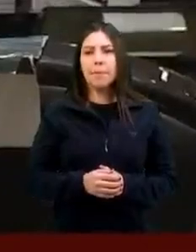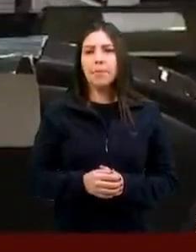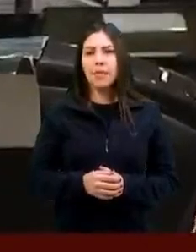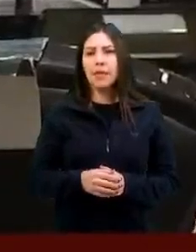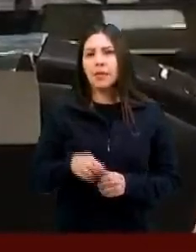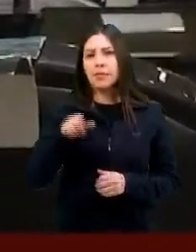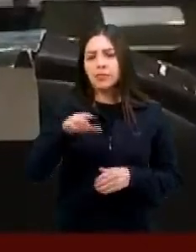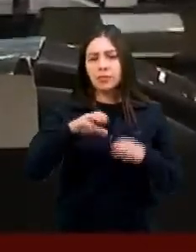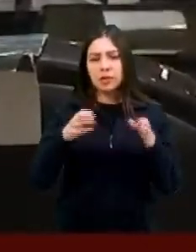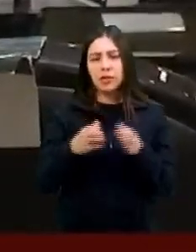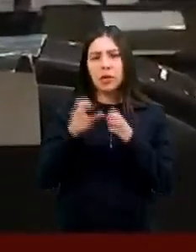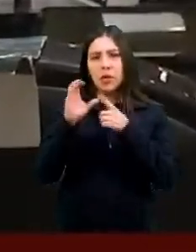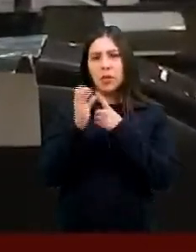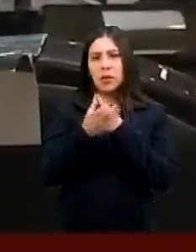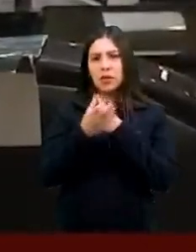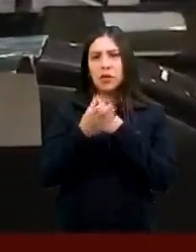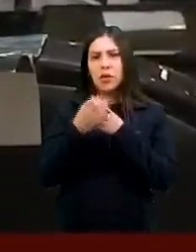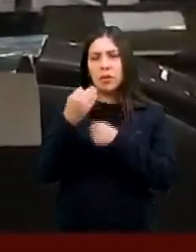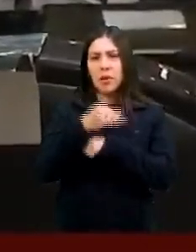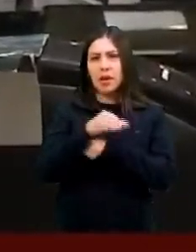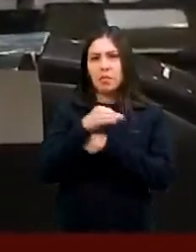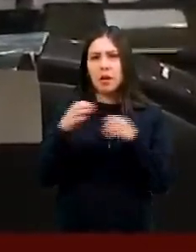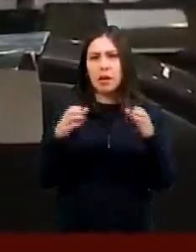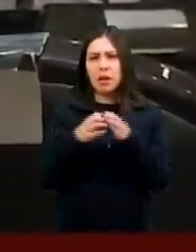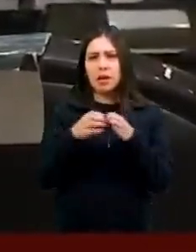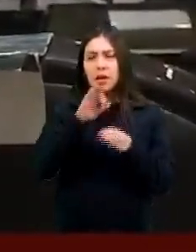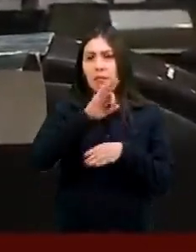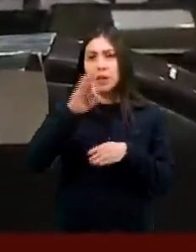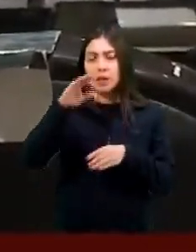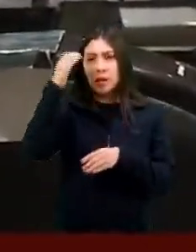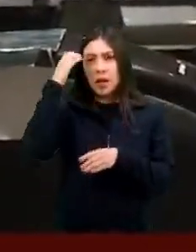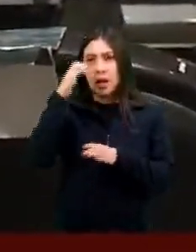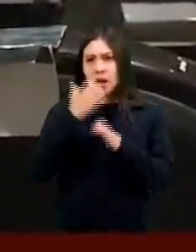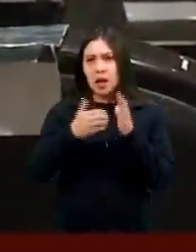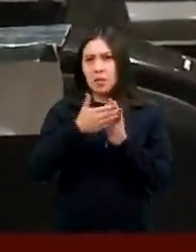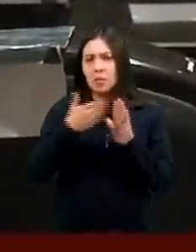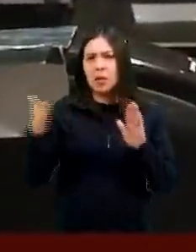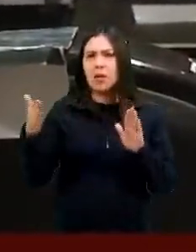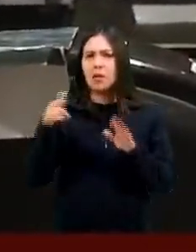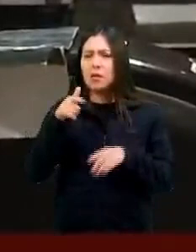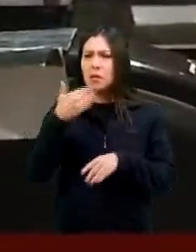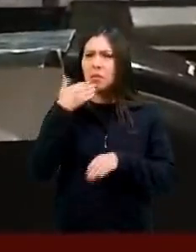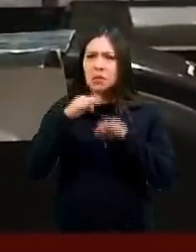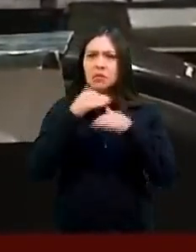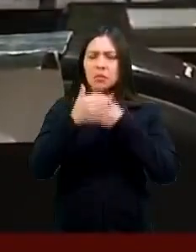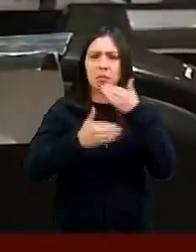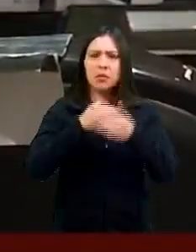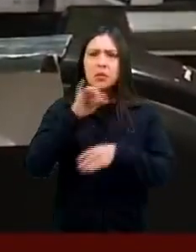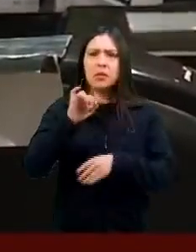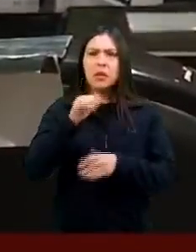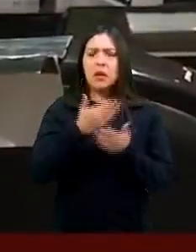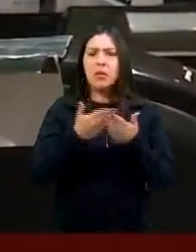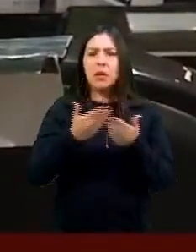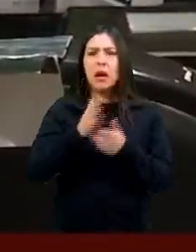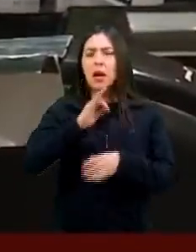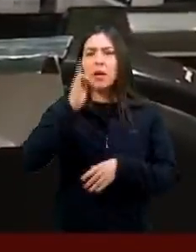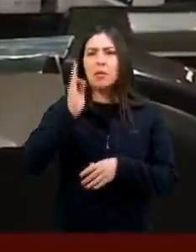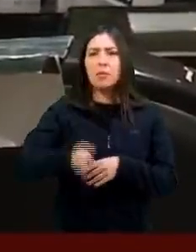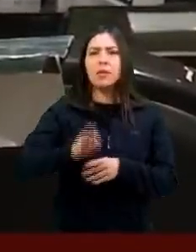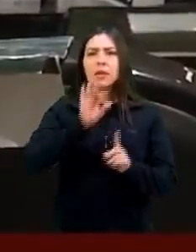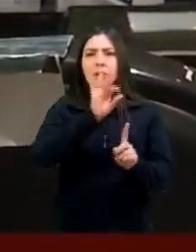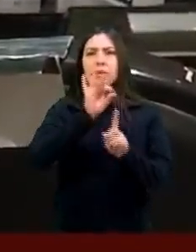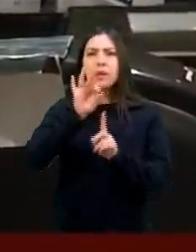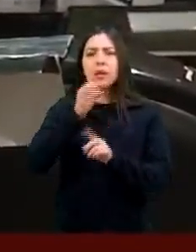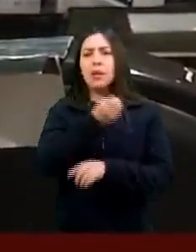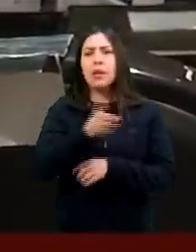permanente que sí fue productiva porque el tiempo fue muy breve y hemos aprobado el nombramiento de 20 magistrados en